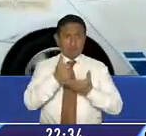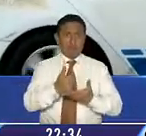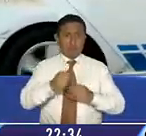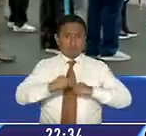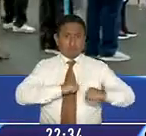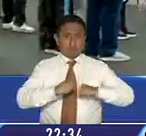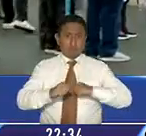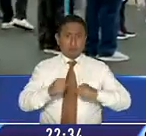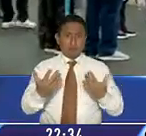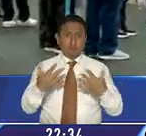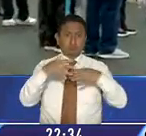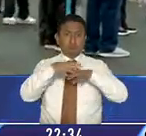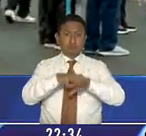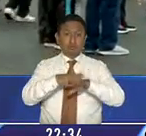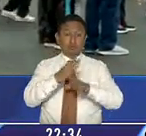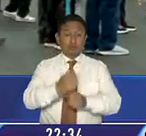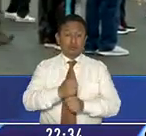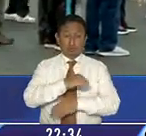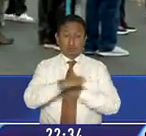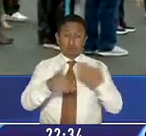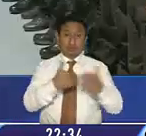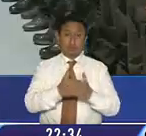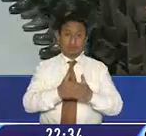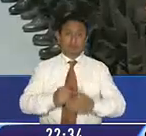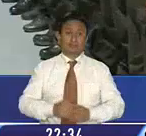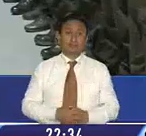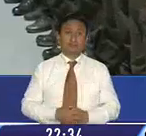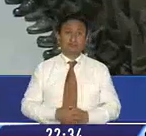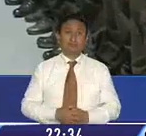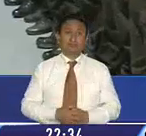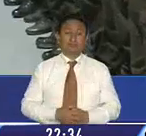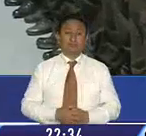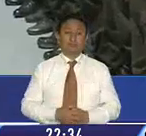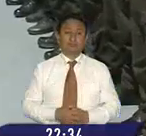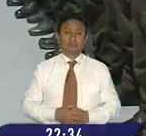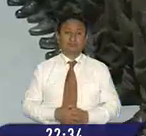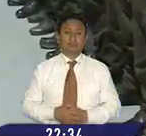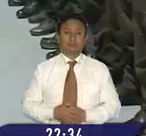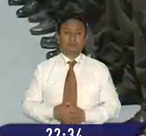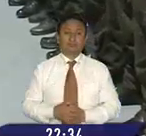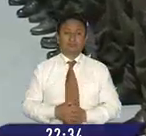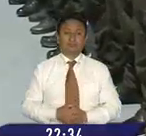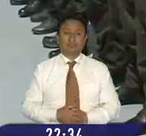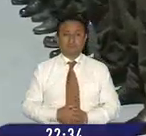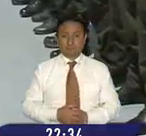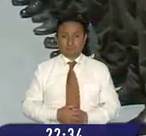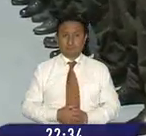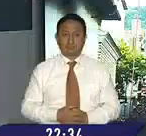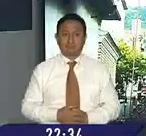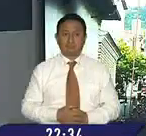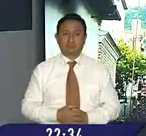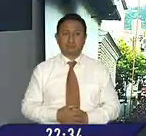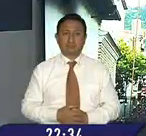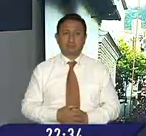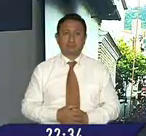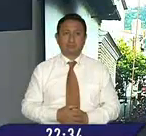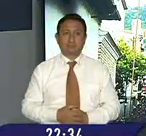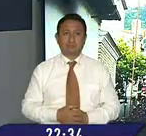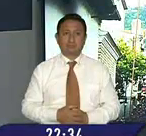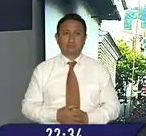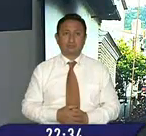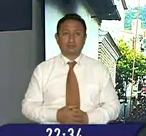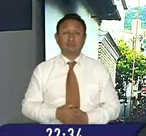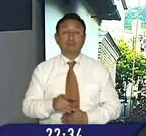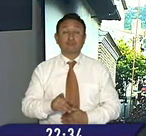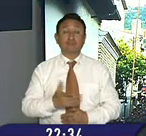trabaje en conjunto para mantener la seguridad de la comunidad. Informó Mauricio Sánchez.